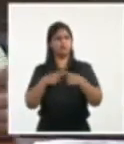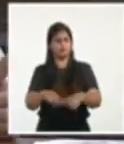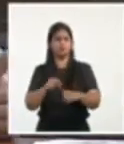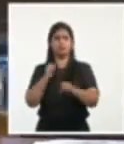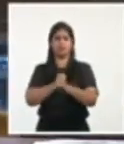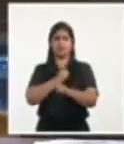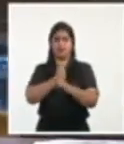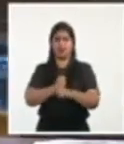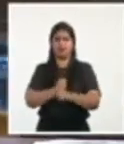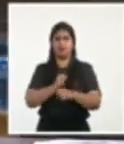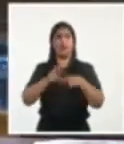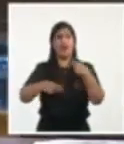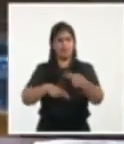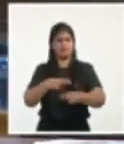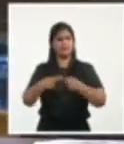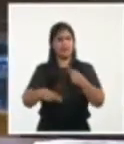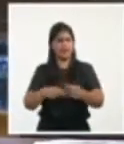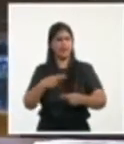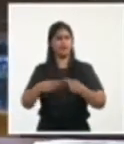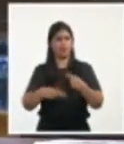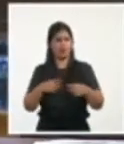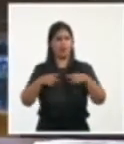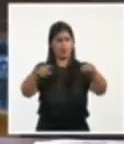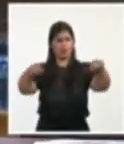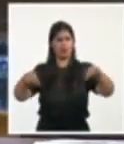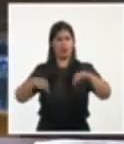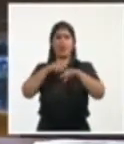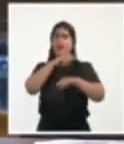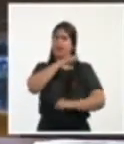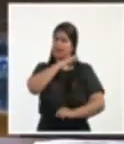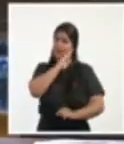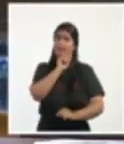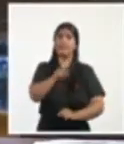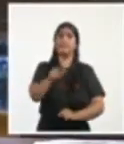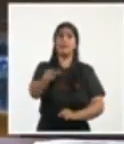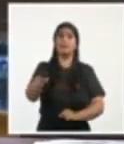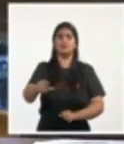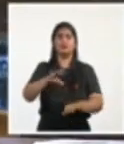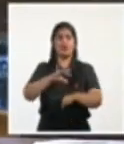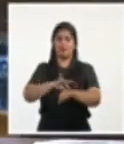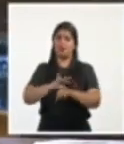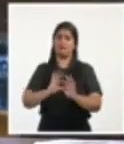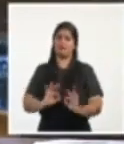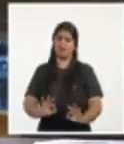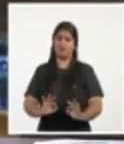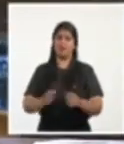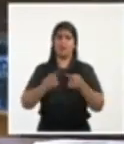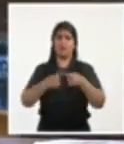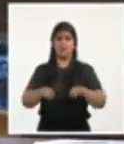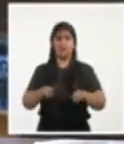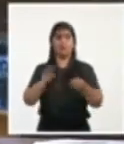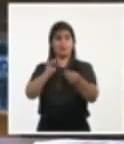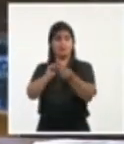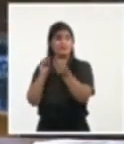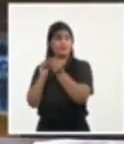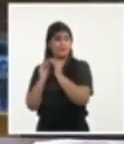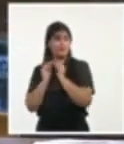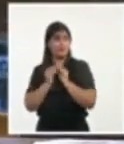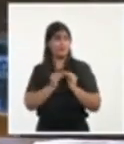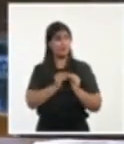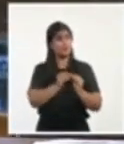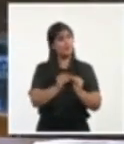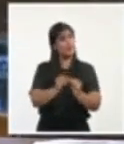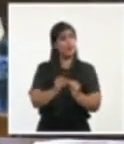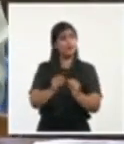hay que seguir perfeccionando todo ese proceso. Pero reitero, la velocidad de transmisión en esta provincia es muy alta, lo que hace que haya un número de